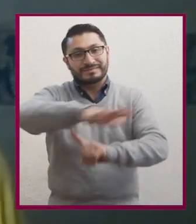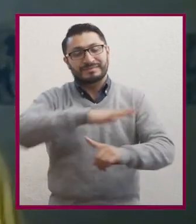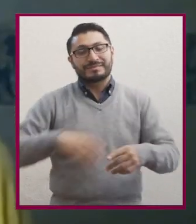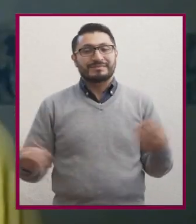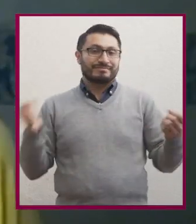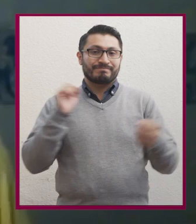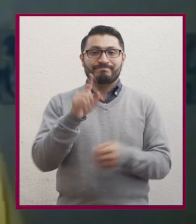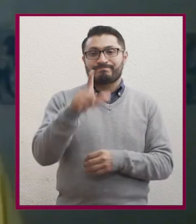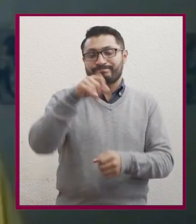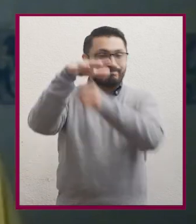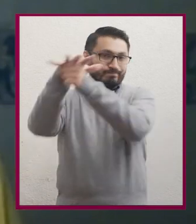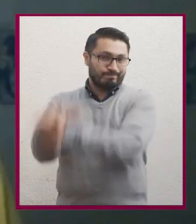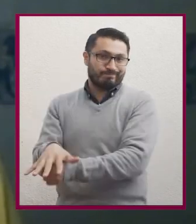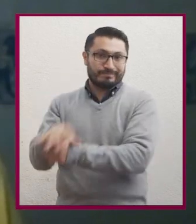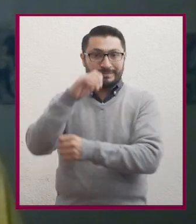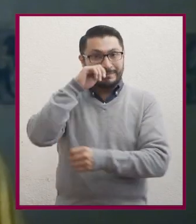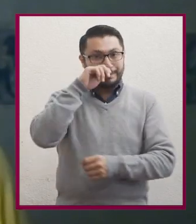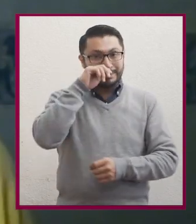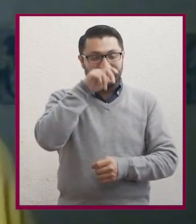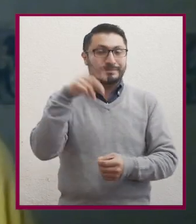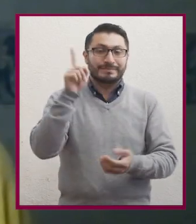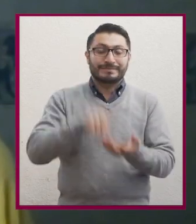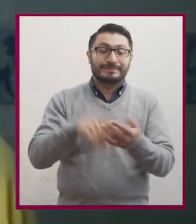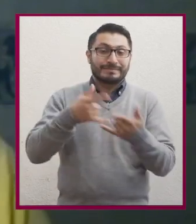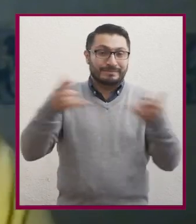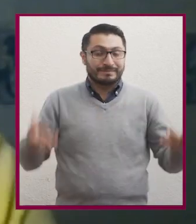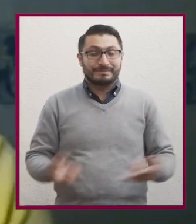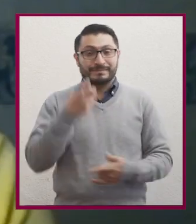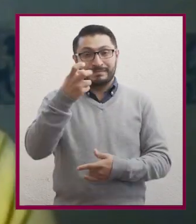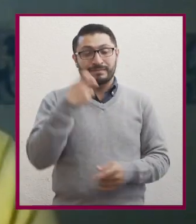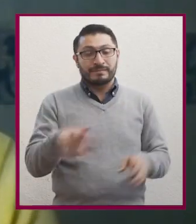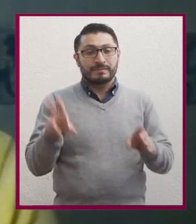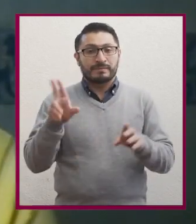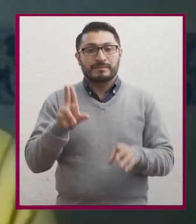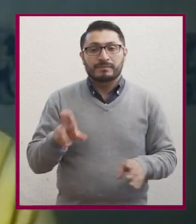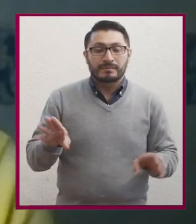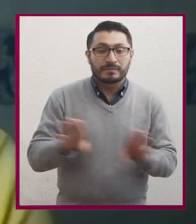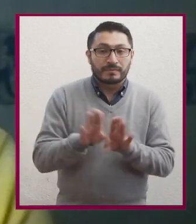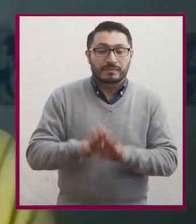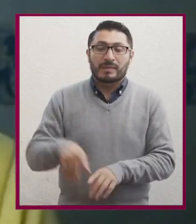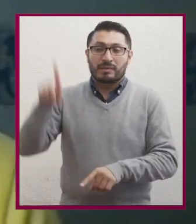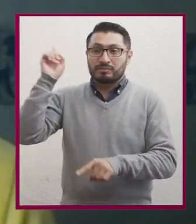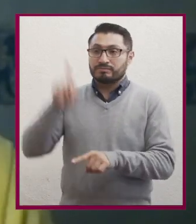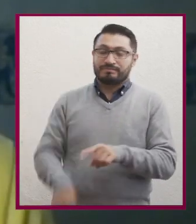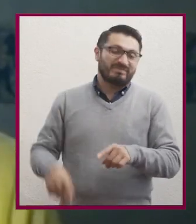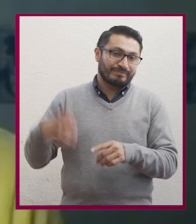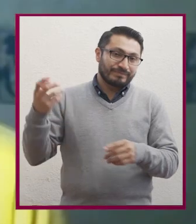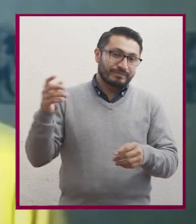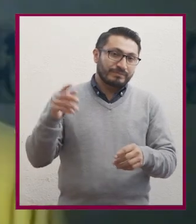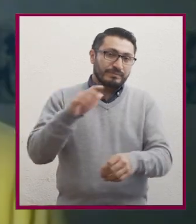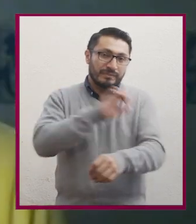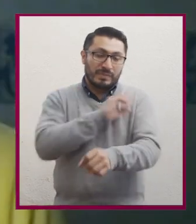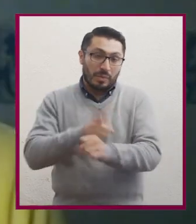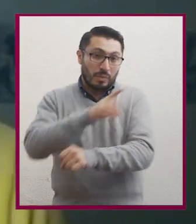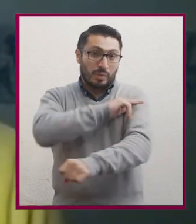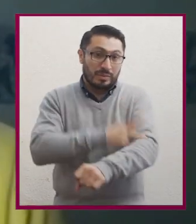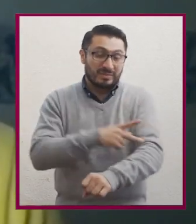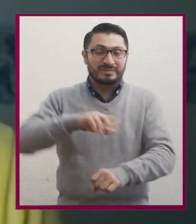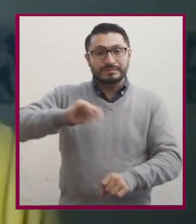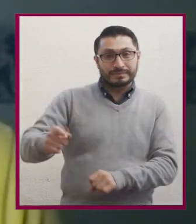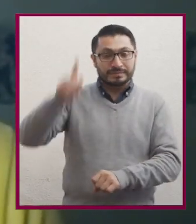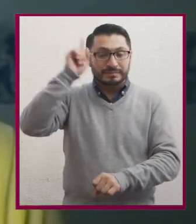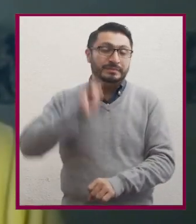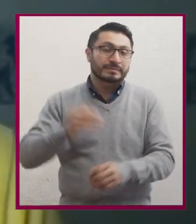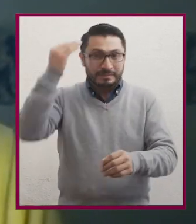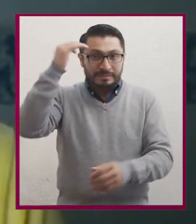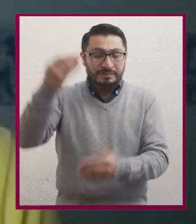va a ser el que o así se le desde la historia, el que le permita o el que determine que llegue a esas posiciones de poder. Otras mujeres en la Edad